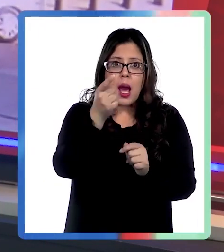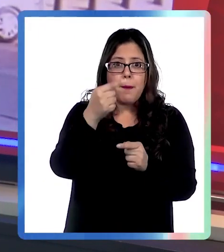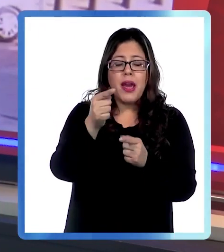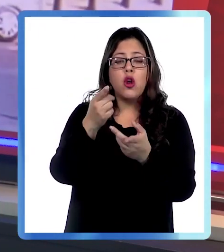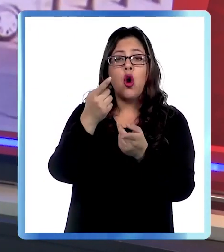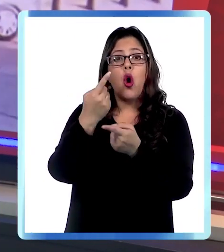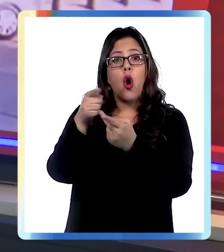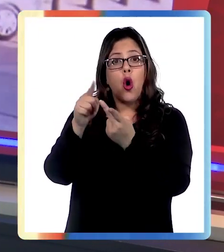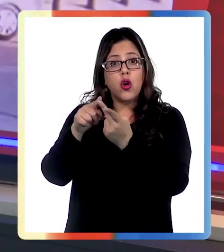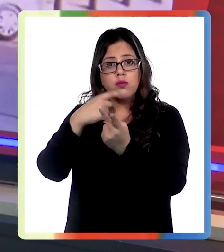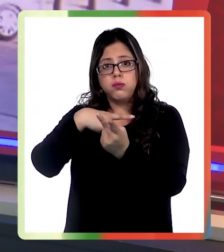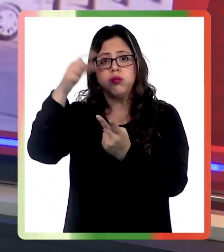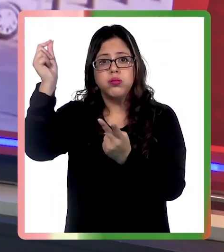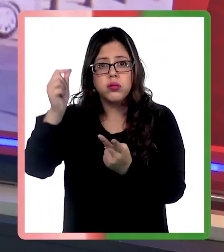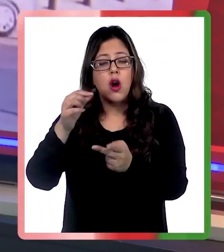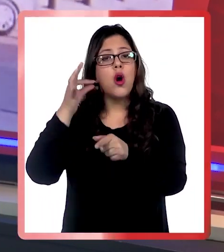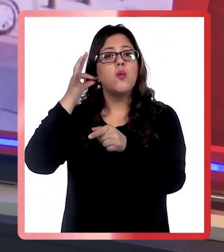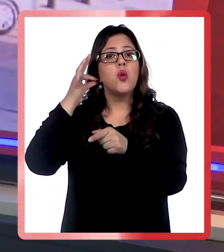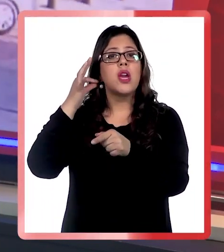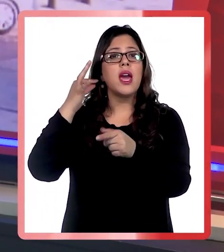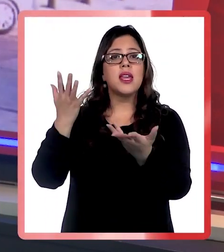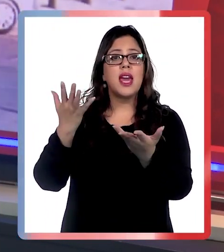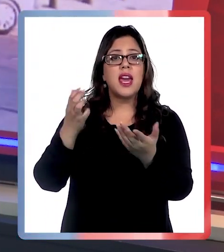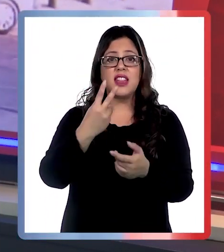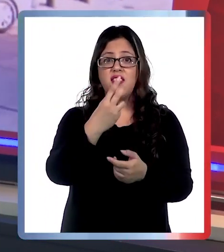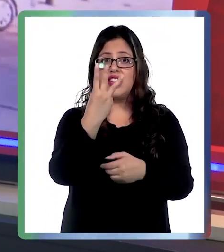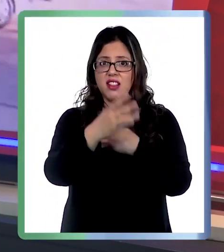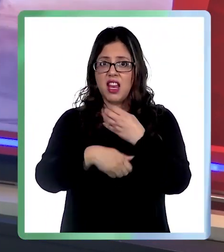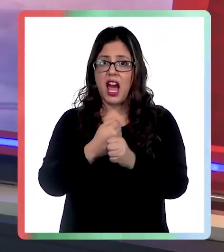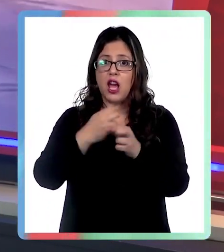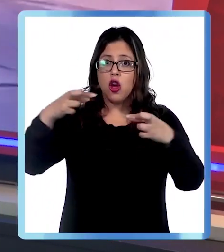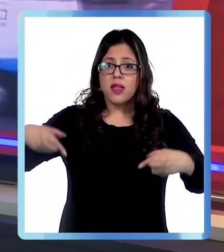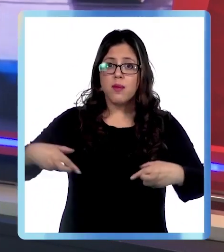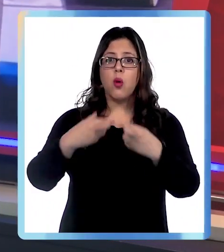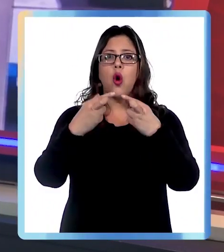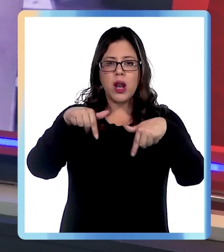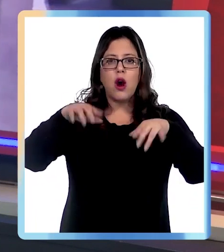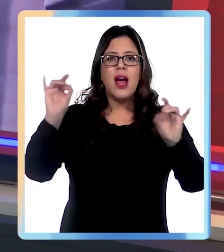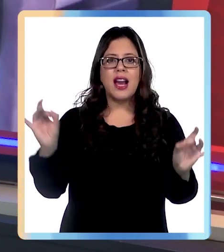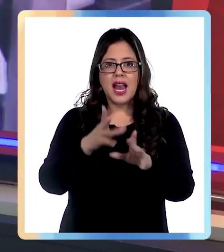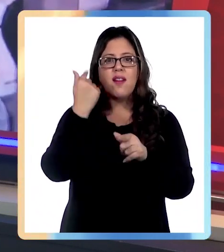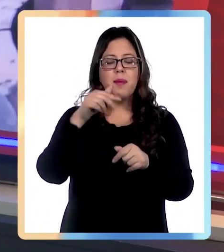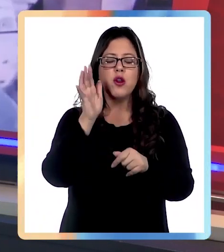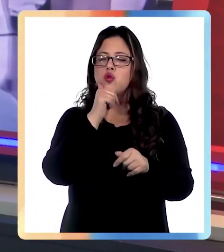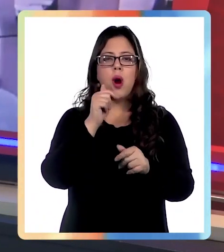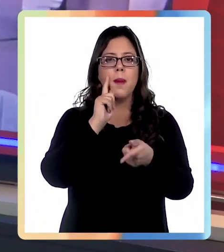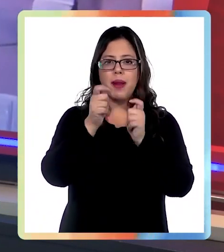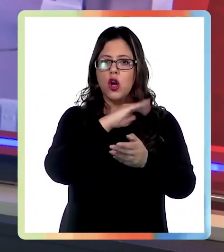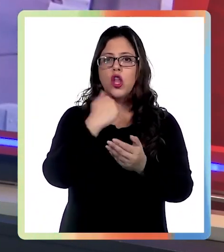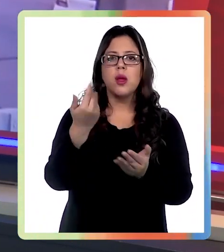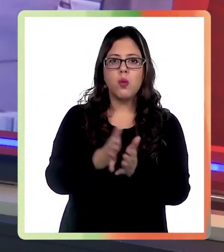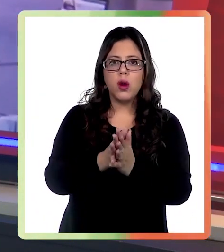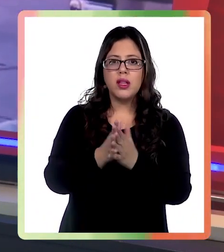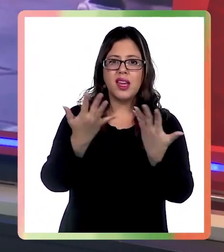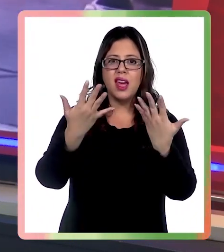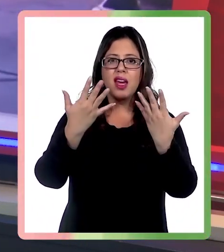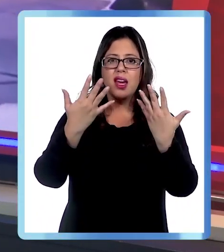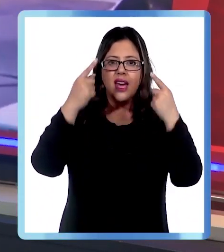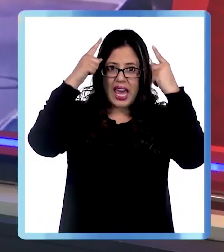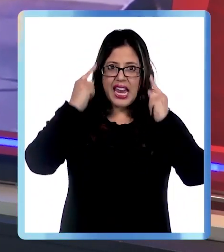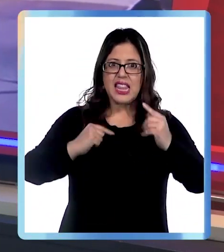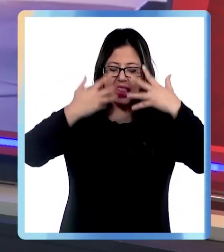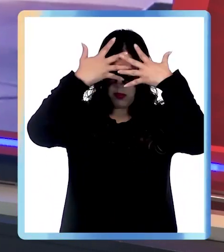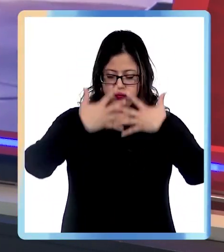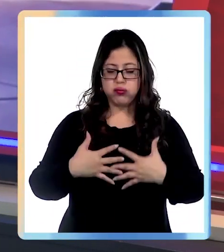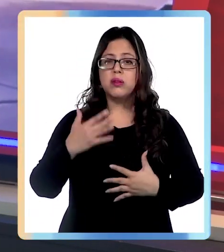escapó la joven policía oriunda de pucón y de solo 23 años permanece grave y fuera de riesgo vital con heridas